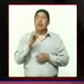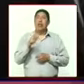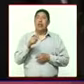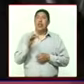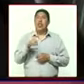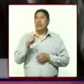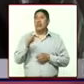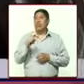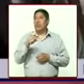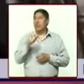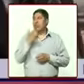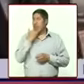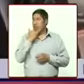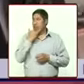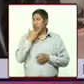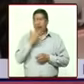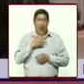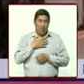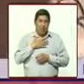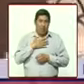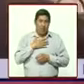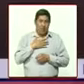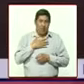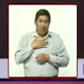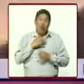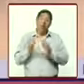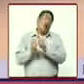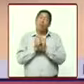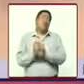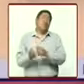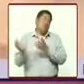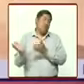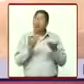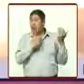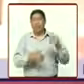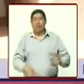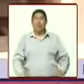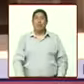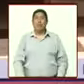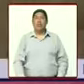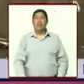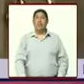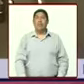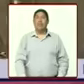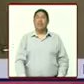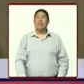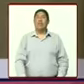Sí, ya me van a curar ya. Lo acompañamos.